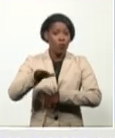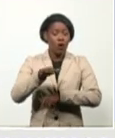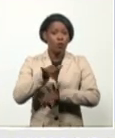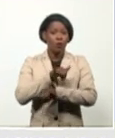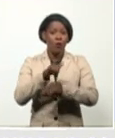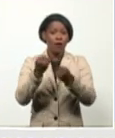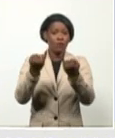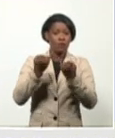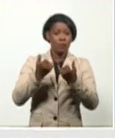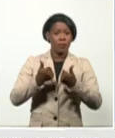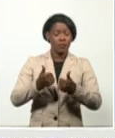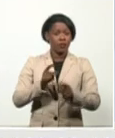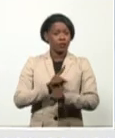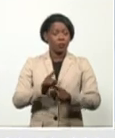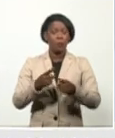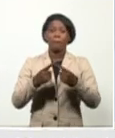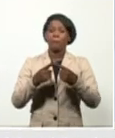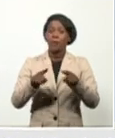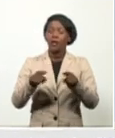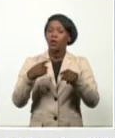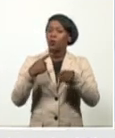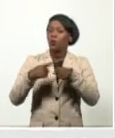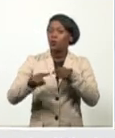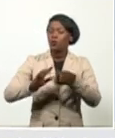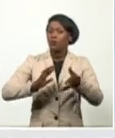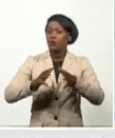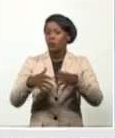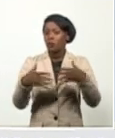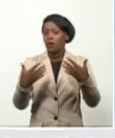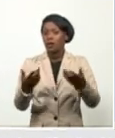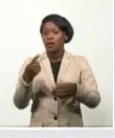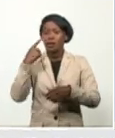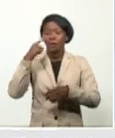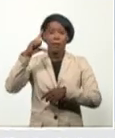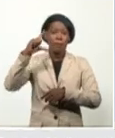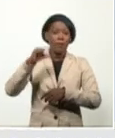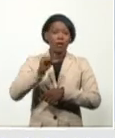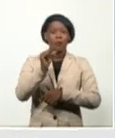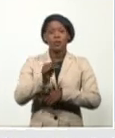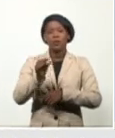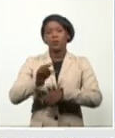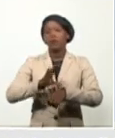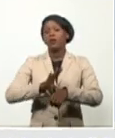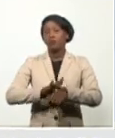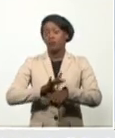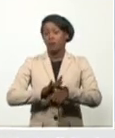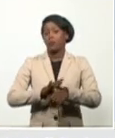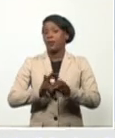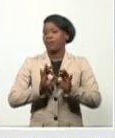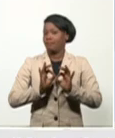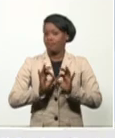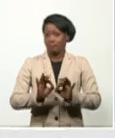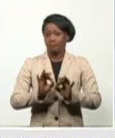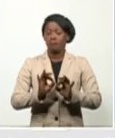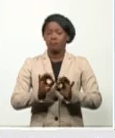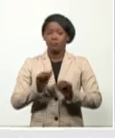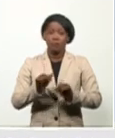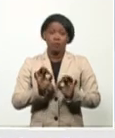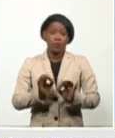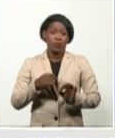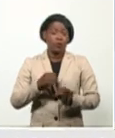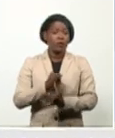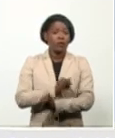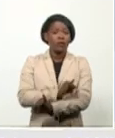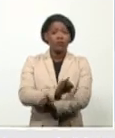porque realmente son menos los casos. Esa es la razón de tal vez que no estemos llegando